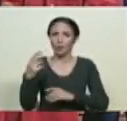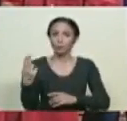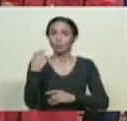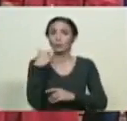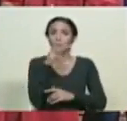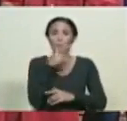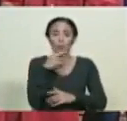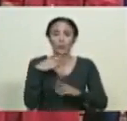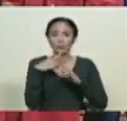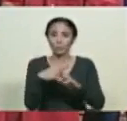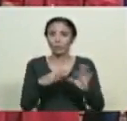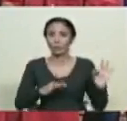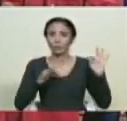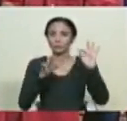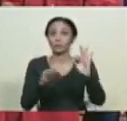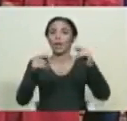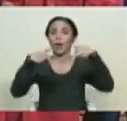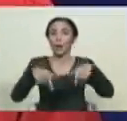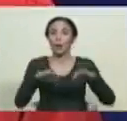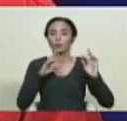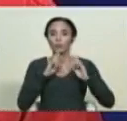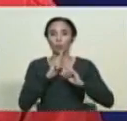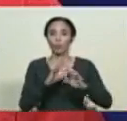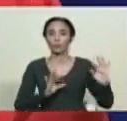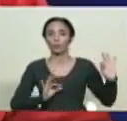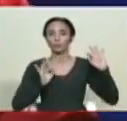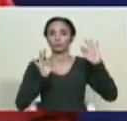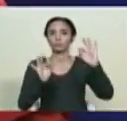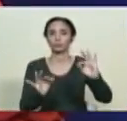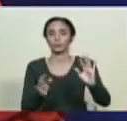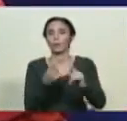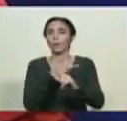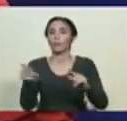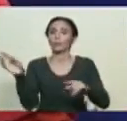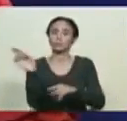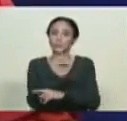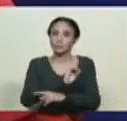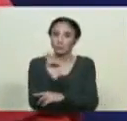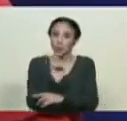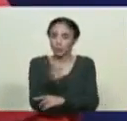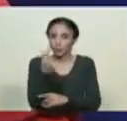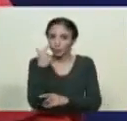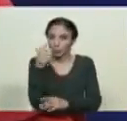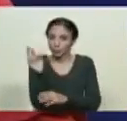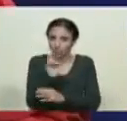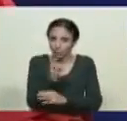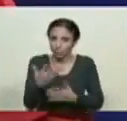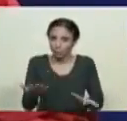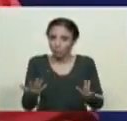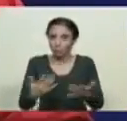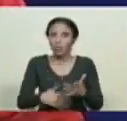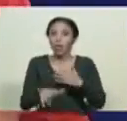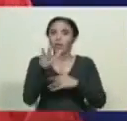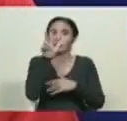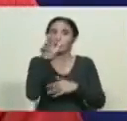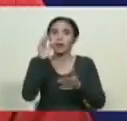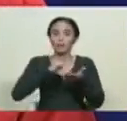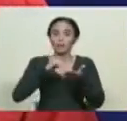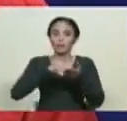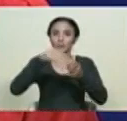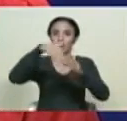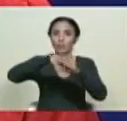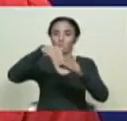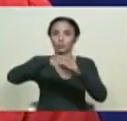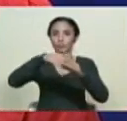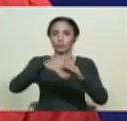Todavía no hay resultado. Nosotros vamos a tener resultados hoy. Pero así es, ¿ves? Así es. 3 elecciones en menos de 4 meses.